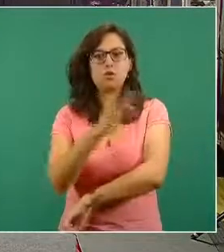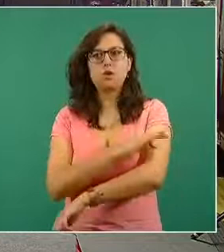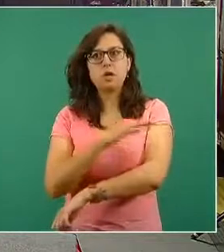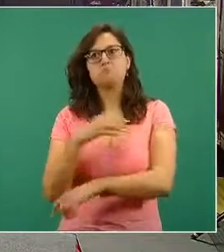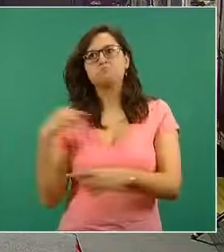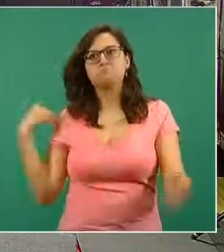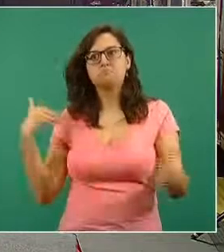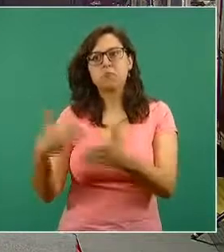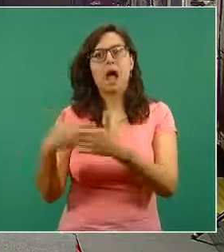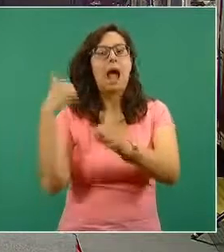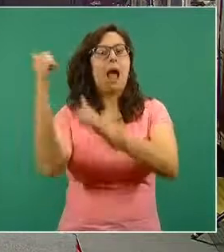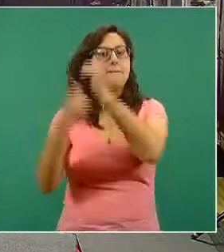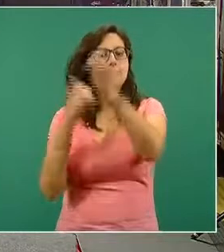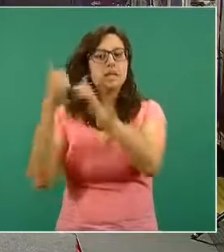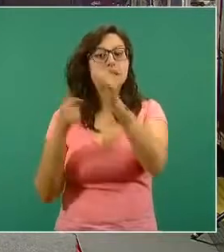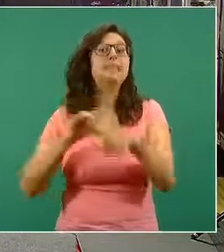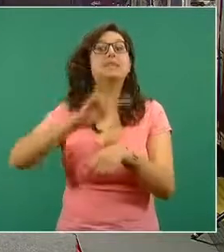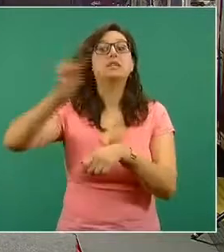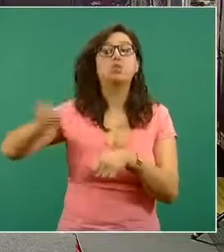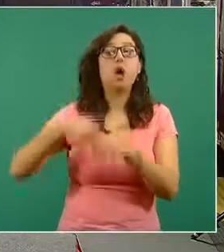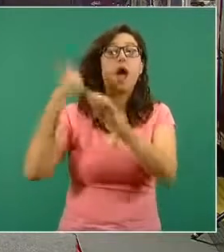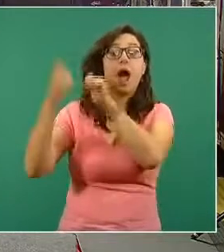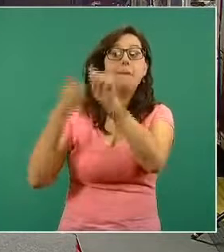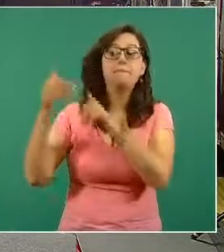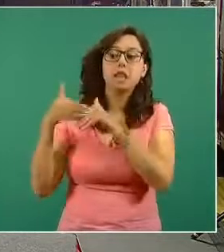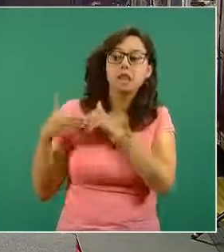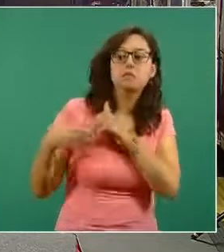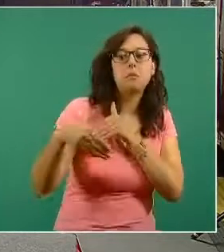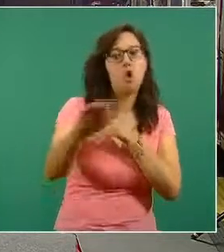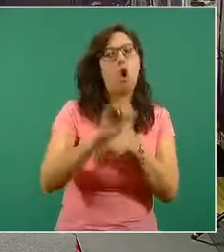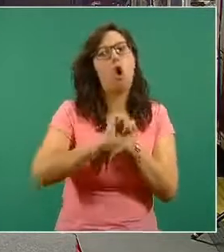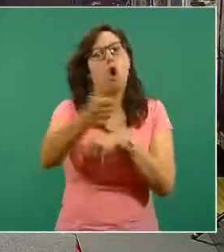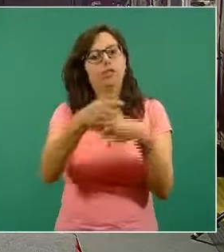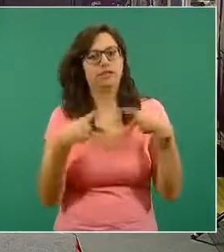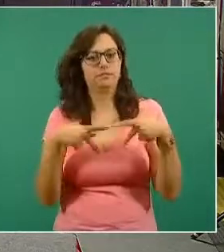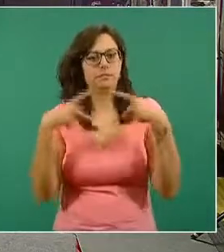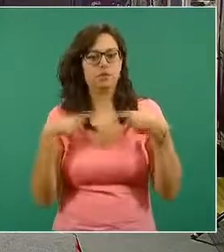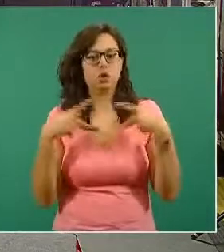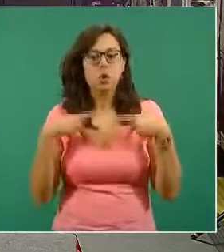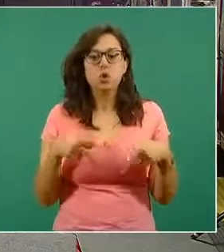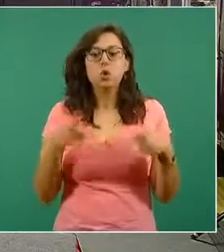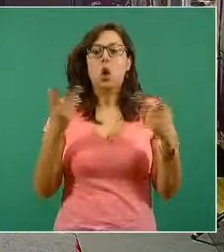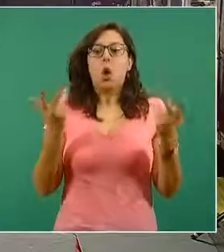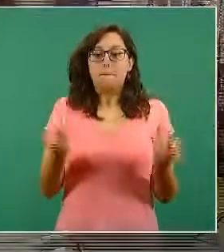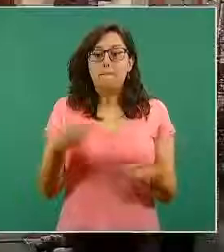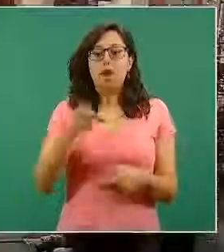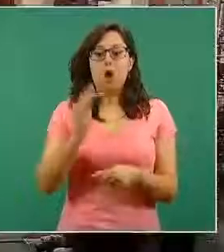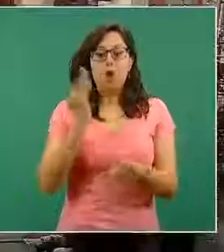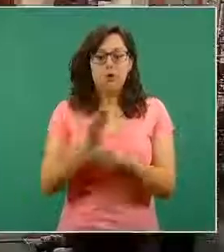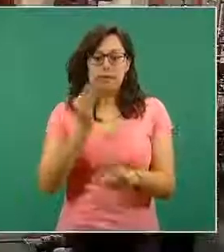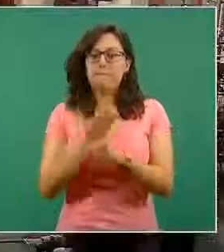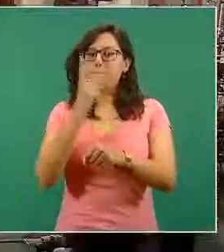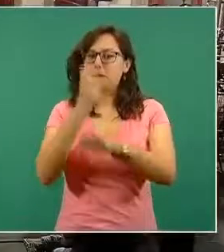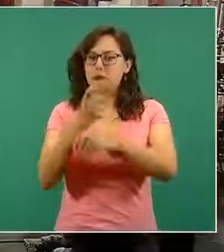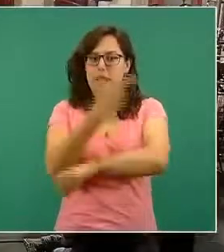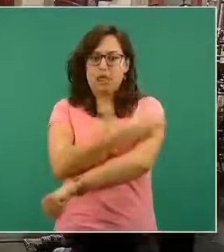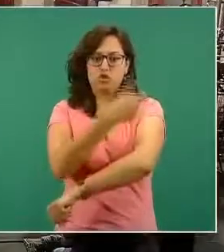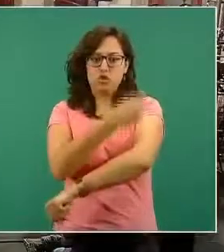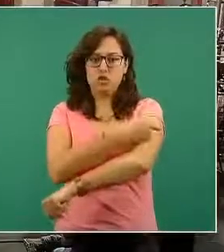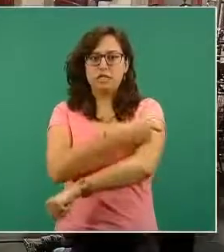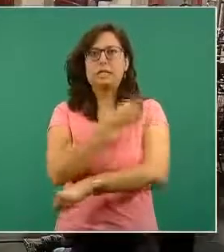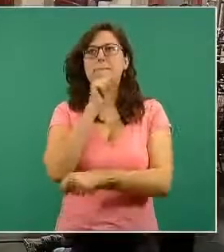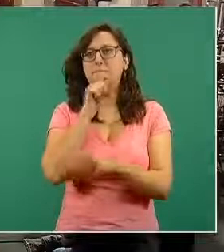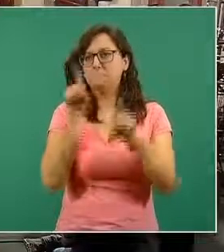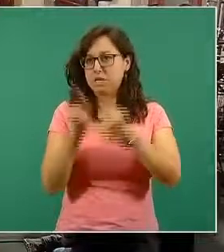seguir en las siguientes etapas. Y lo que estoy diciendo es que son las primeras dosis y una proporción importante también ya de